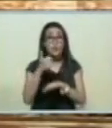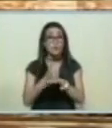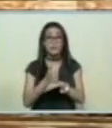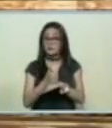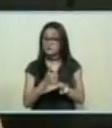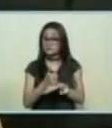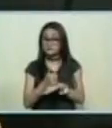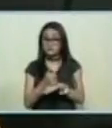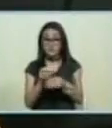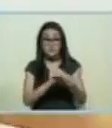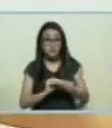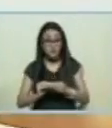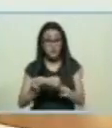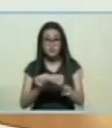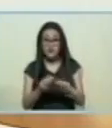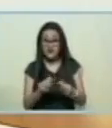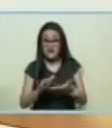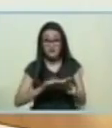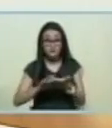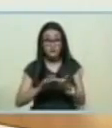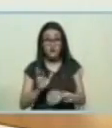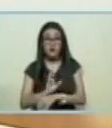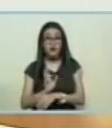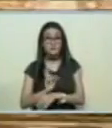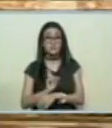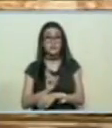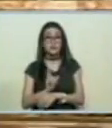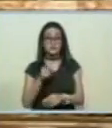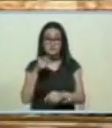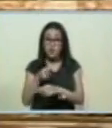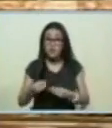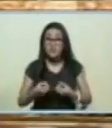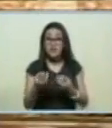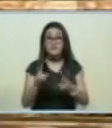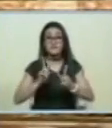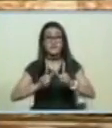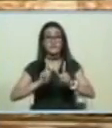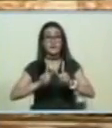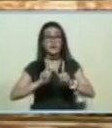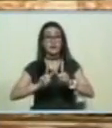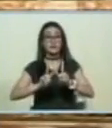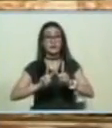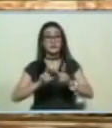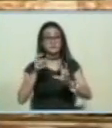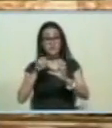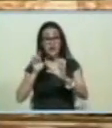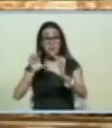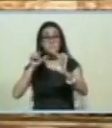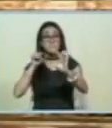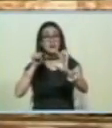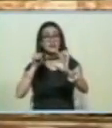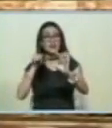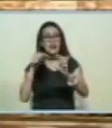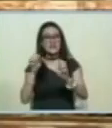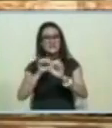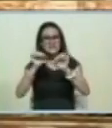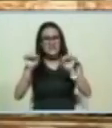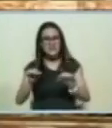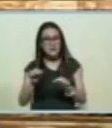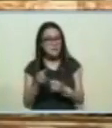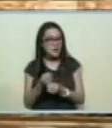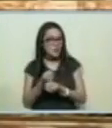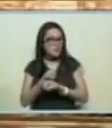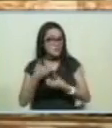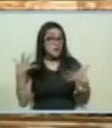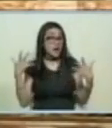inmediatamente reparar, resolver, asignar vivienda. Así que el carnet de la patria es el sistema